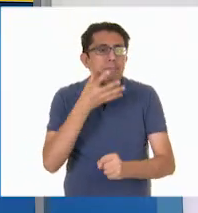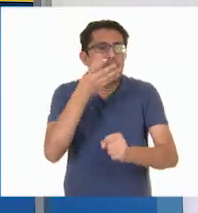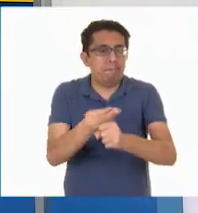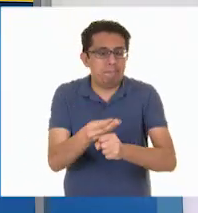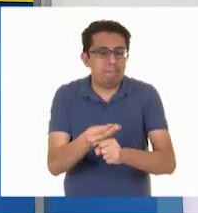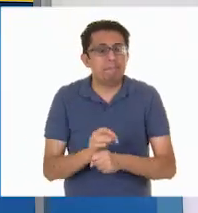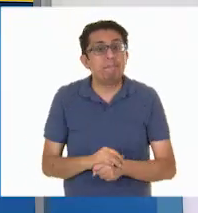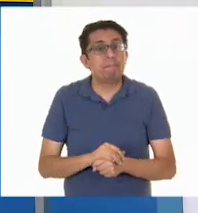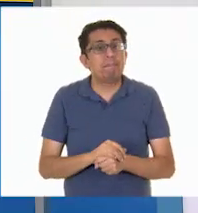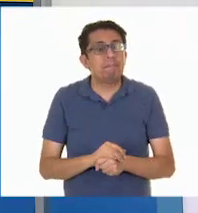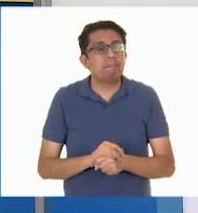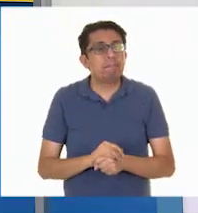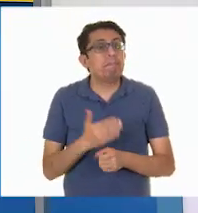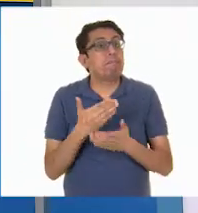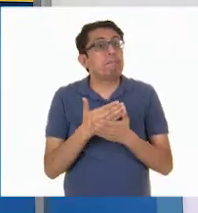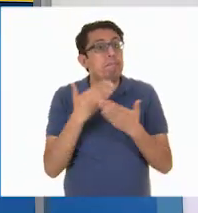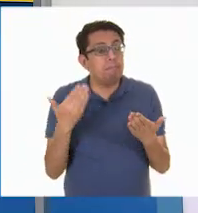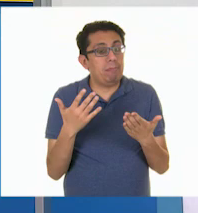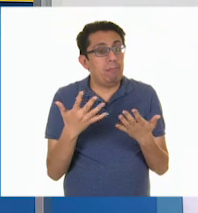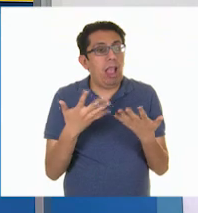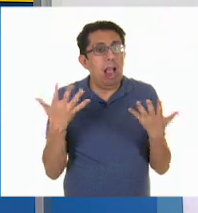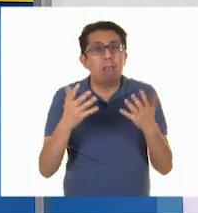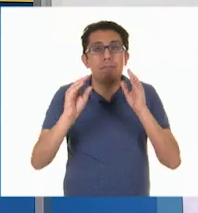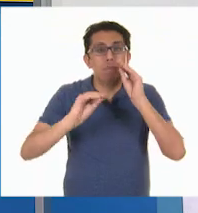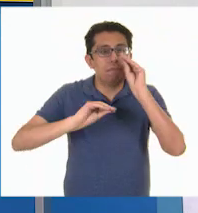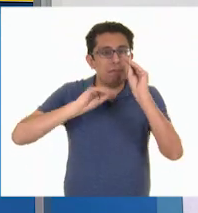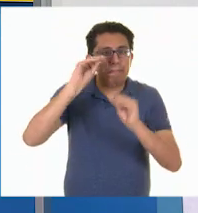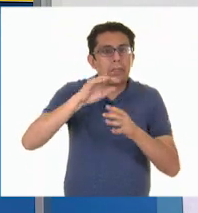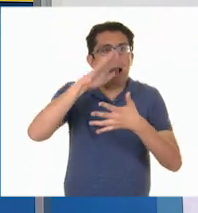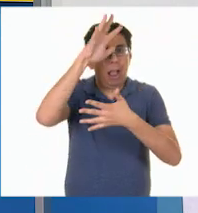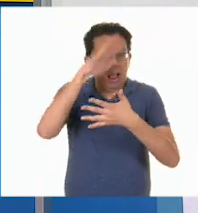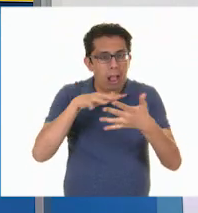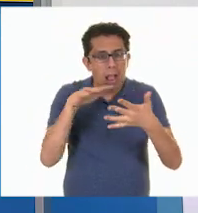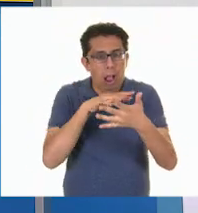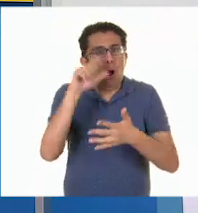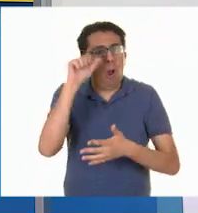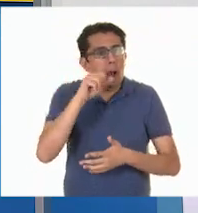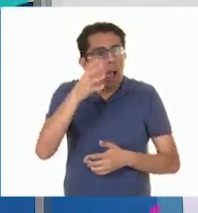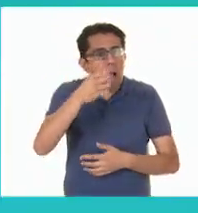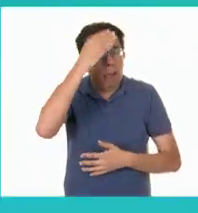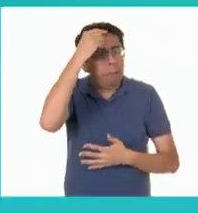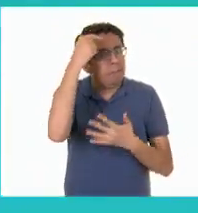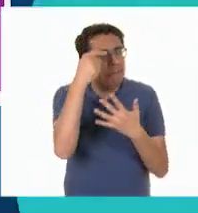antes de irnos vamos a realizar un cuadro con los principales elementos que aprendimos el día de hoy.